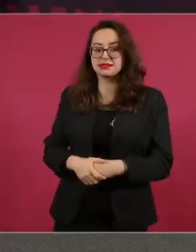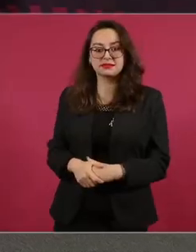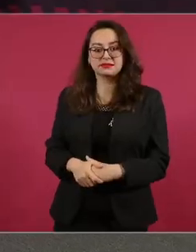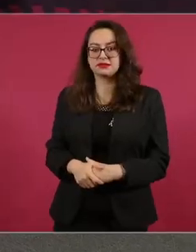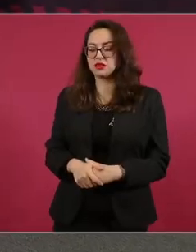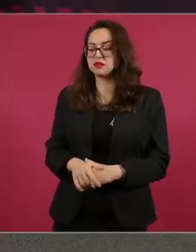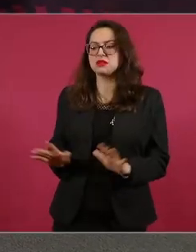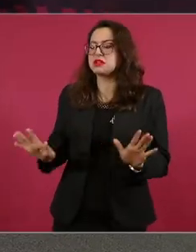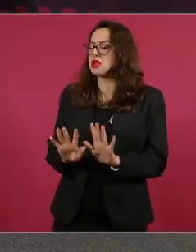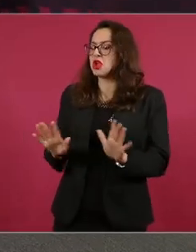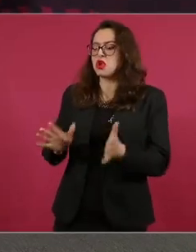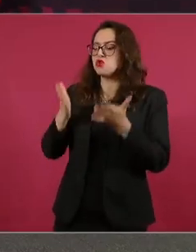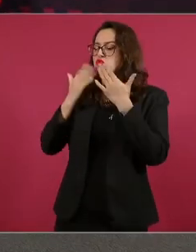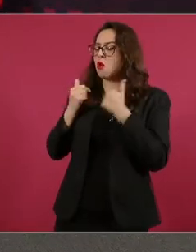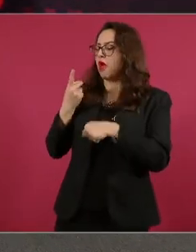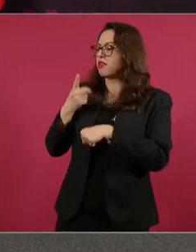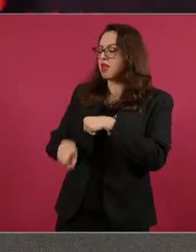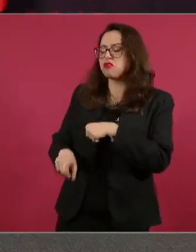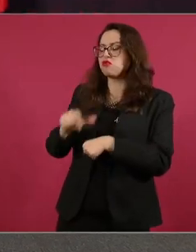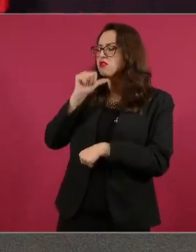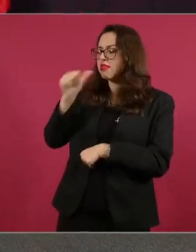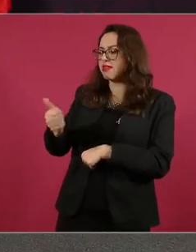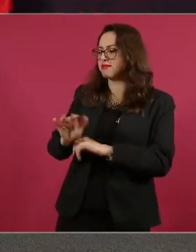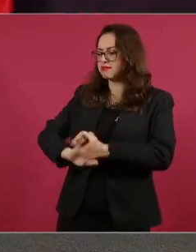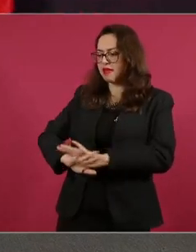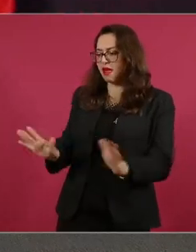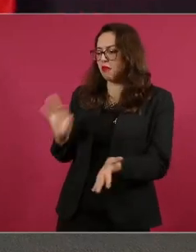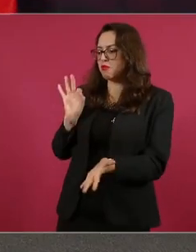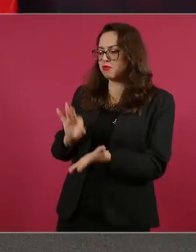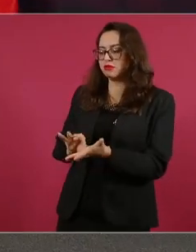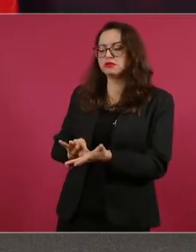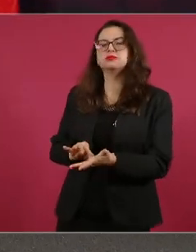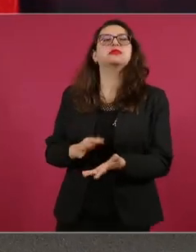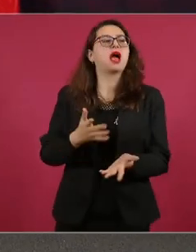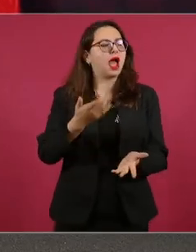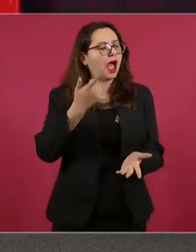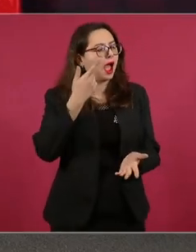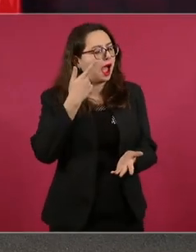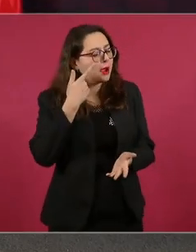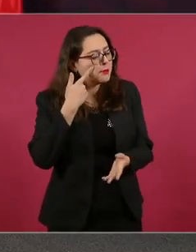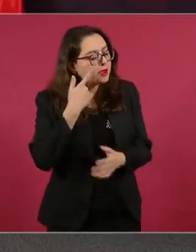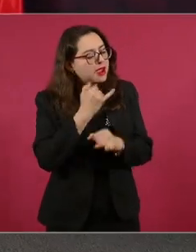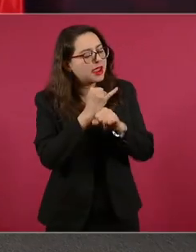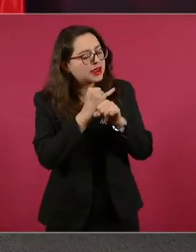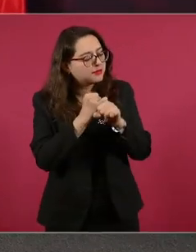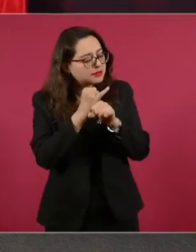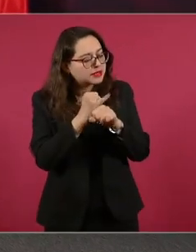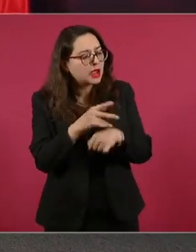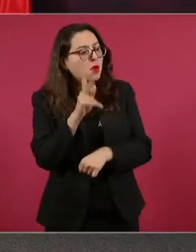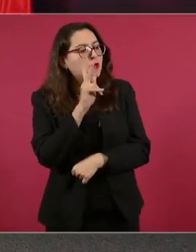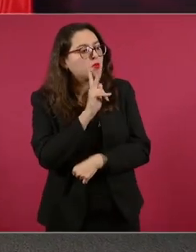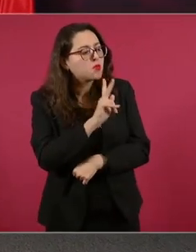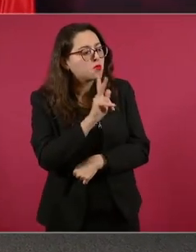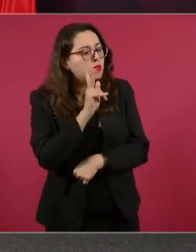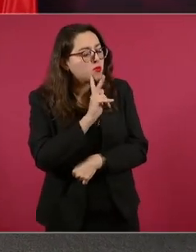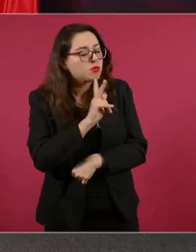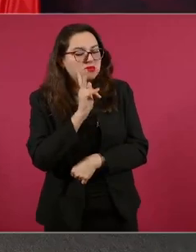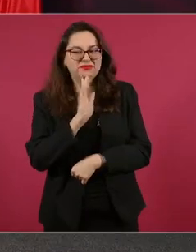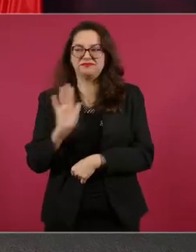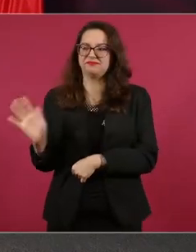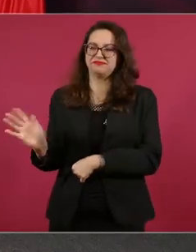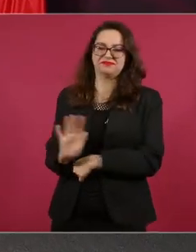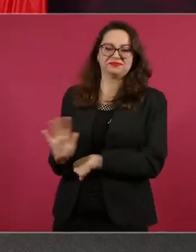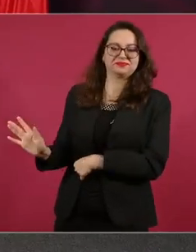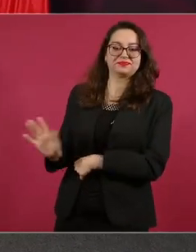sosteniendo que no hay transgénicos. Y yo he argumentado de que se deben de hacer los